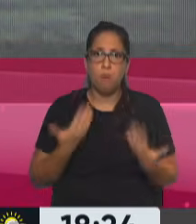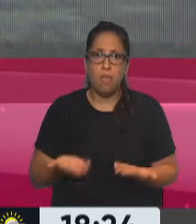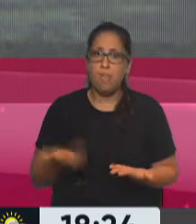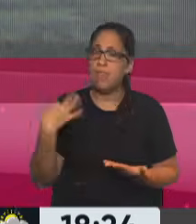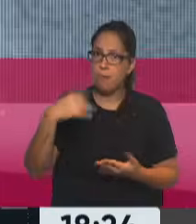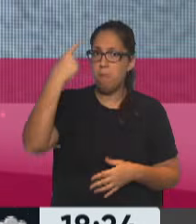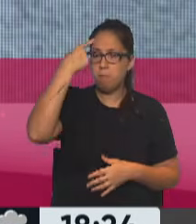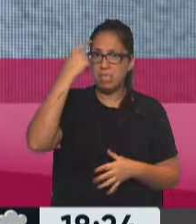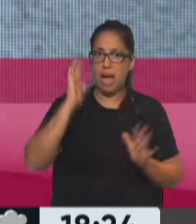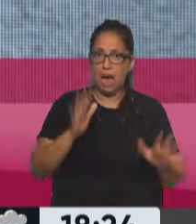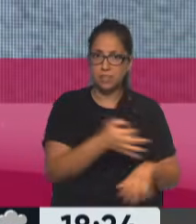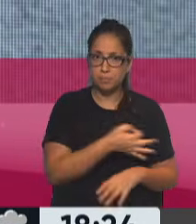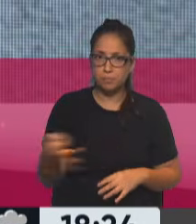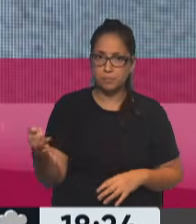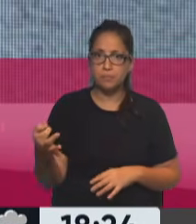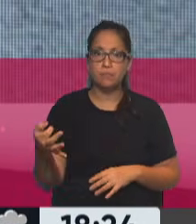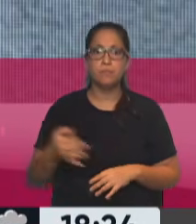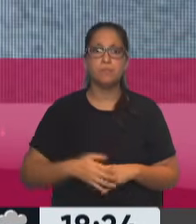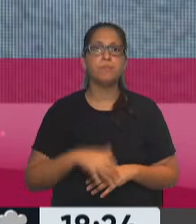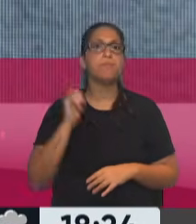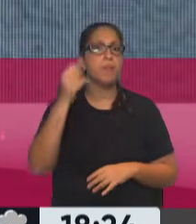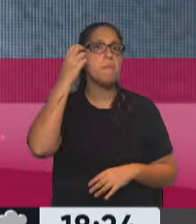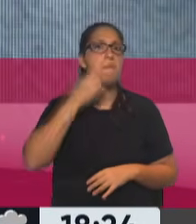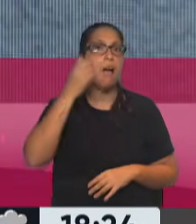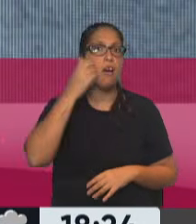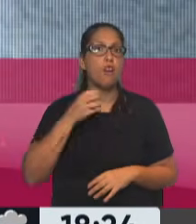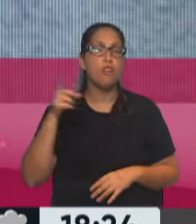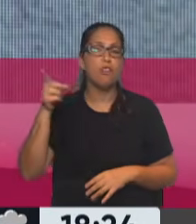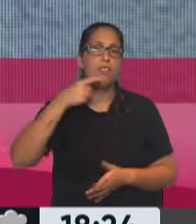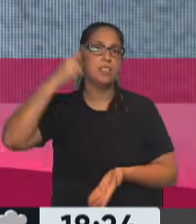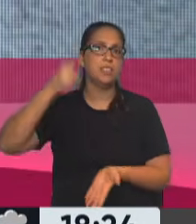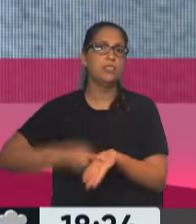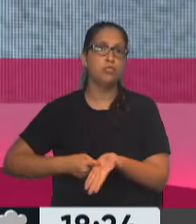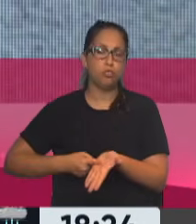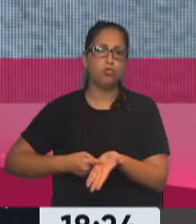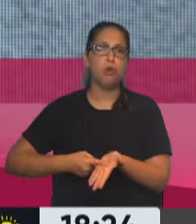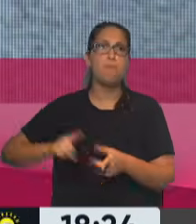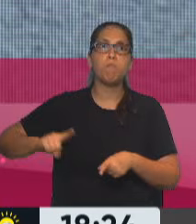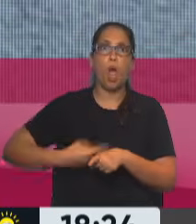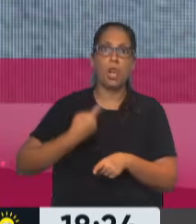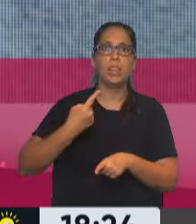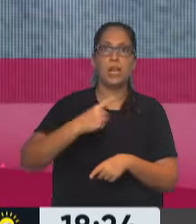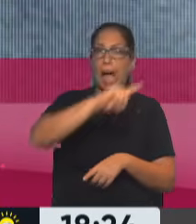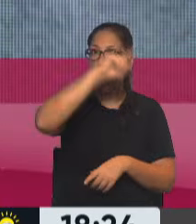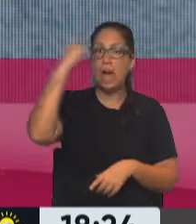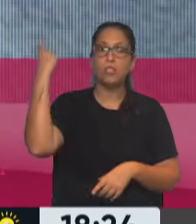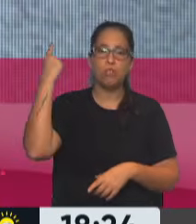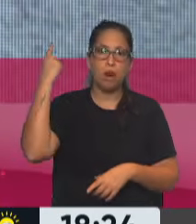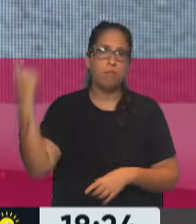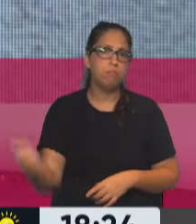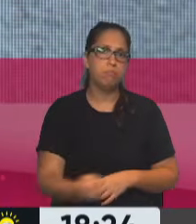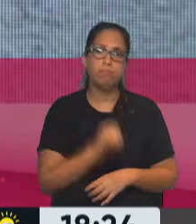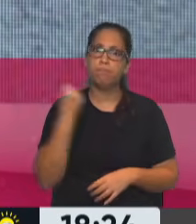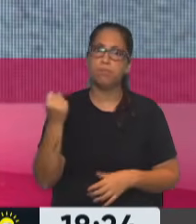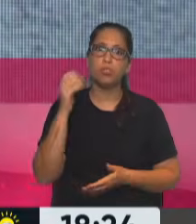extremo. Sí, a ver, Manuel Macron ha tomado una decisión política de Estado referente a